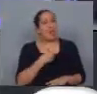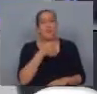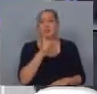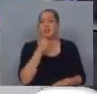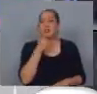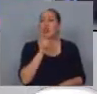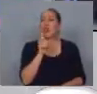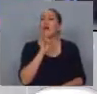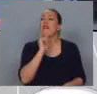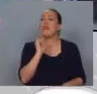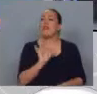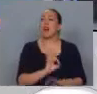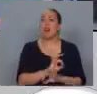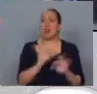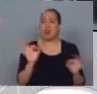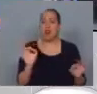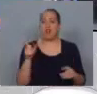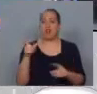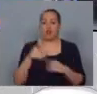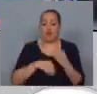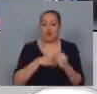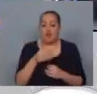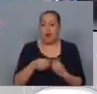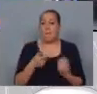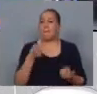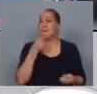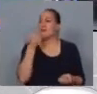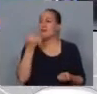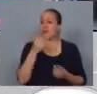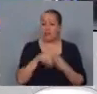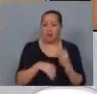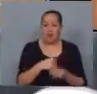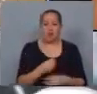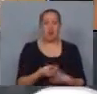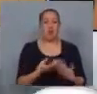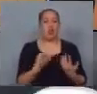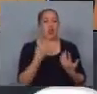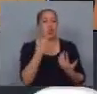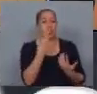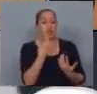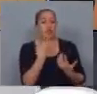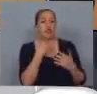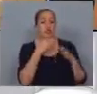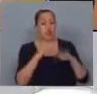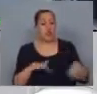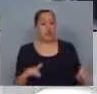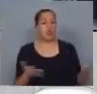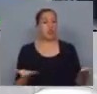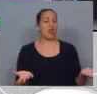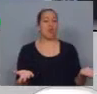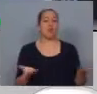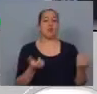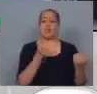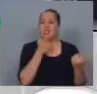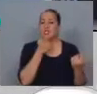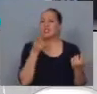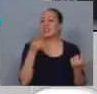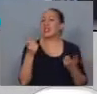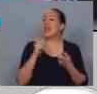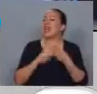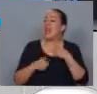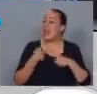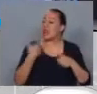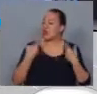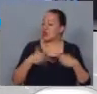nadie obviamente alguien tu familia si tienen familia y tres círculos normal eso es otro tema pero si tienes un vínculo normal con tus familiares